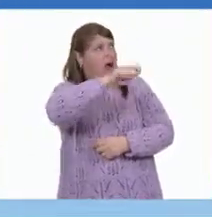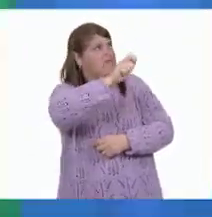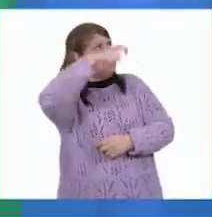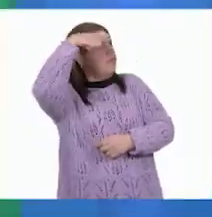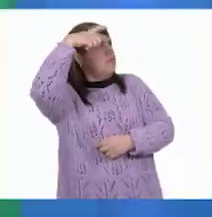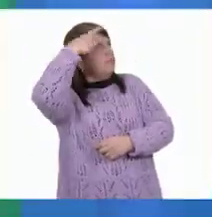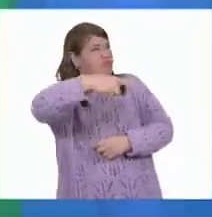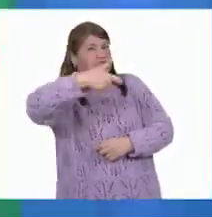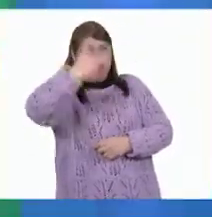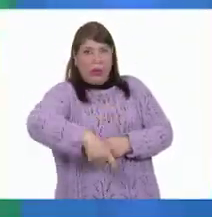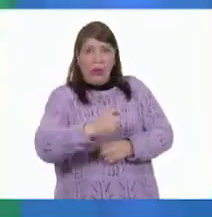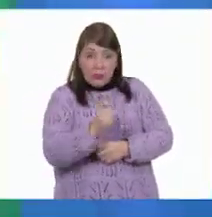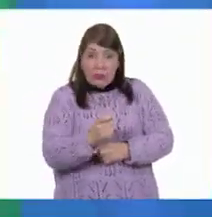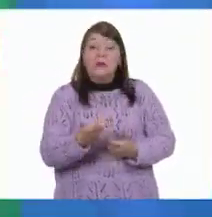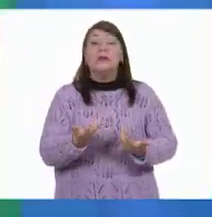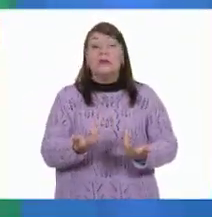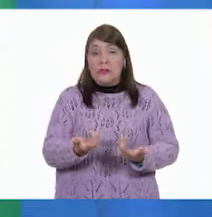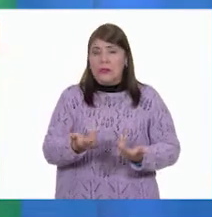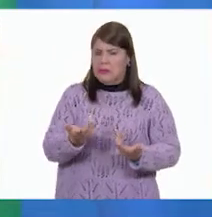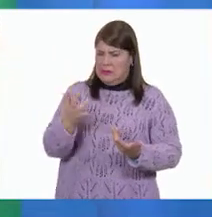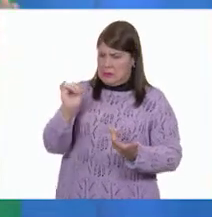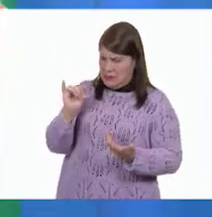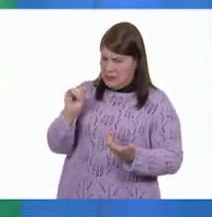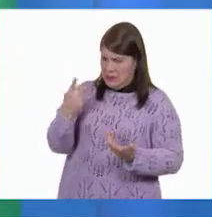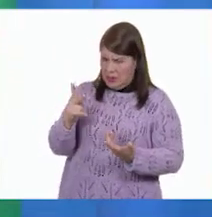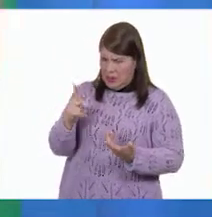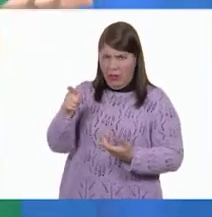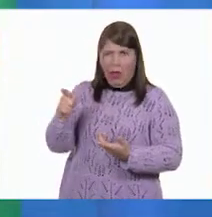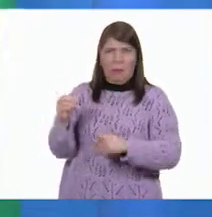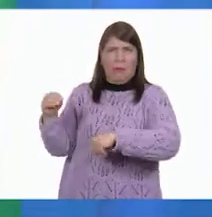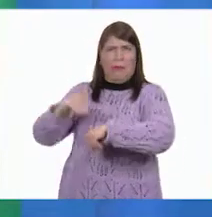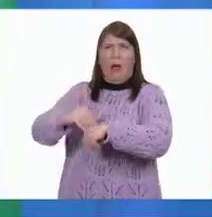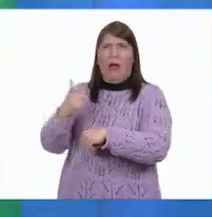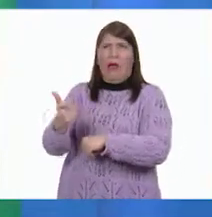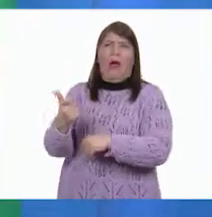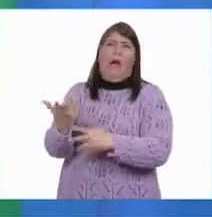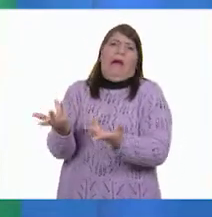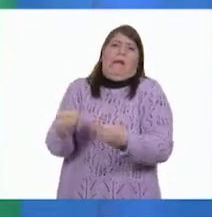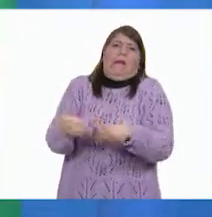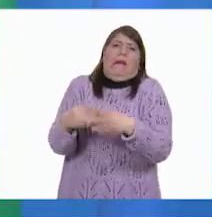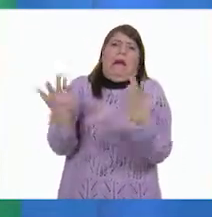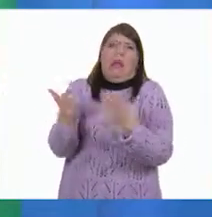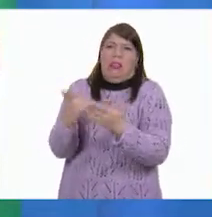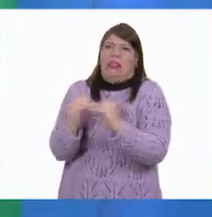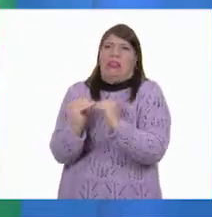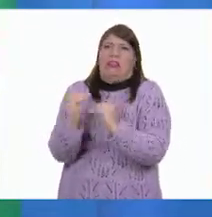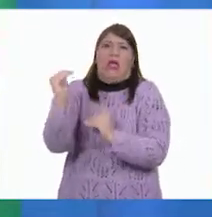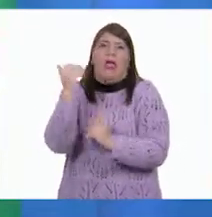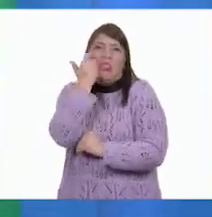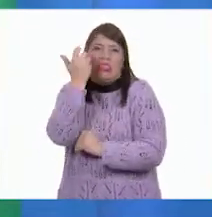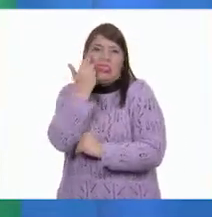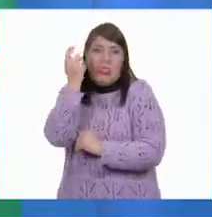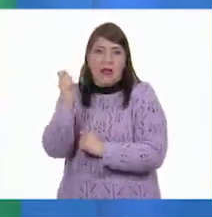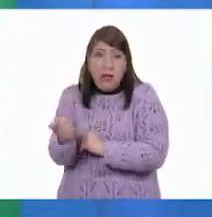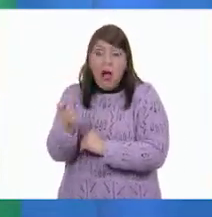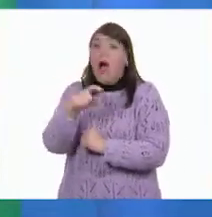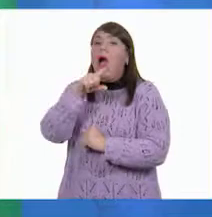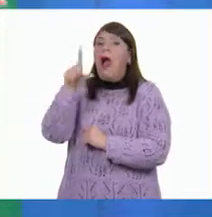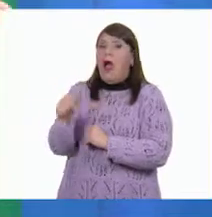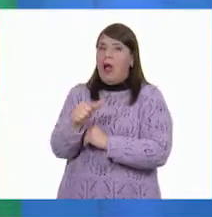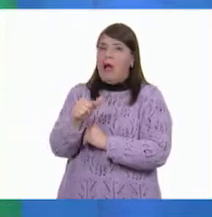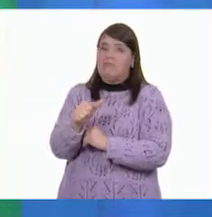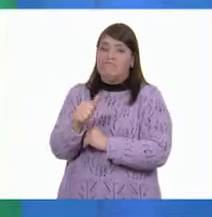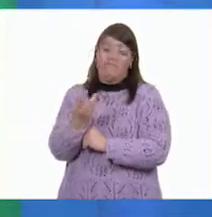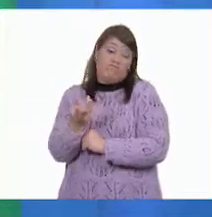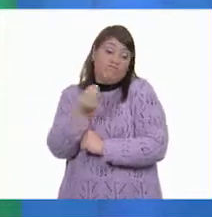hacendados. Además, si ellos mismos ponían el precio, pues claro que les subían la cantidad y luego los obligaban